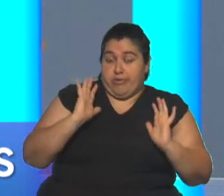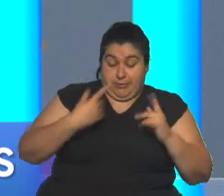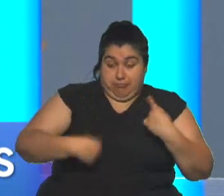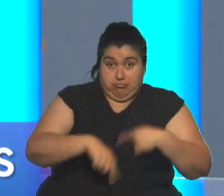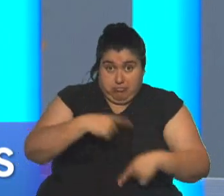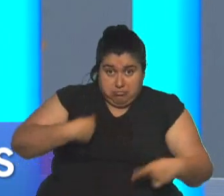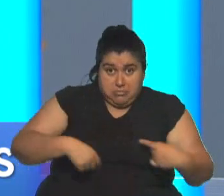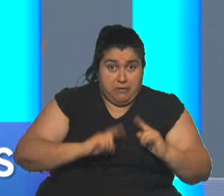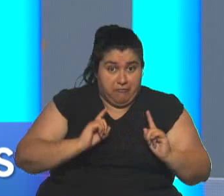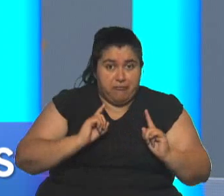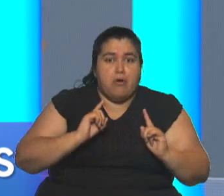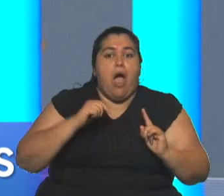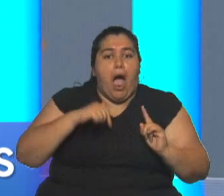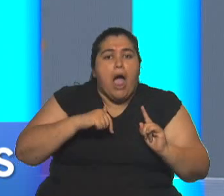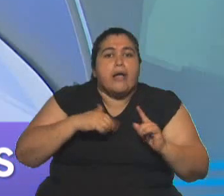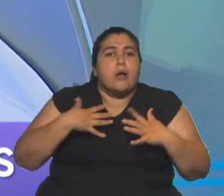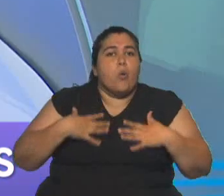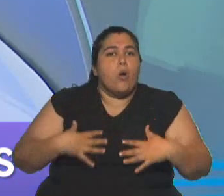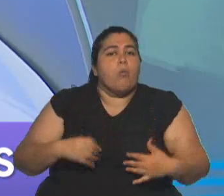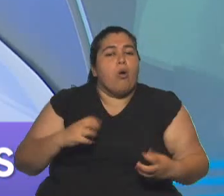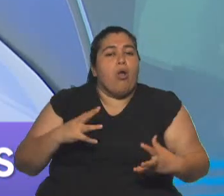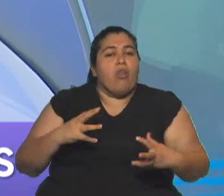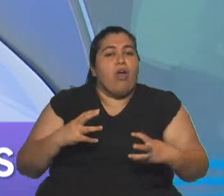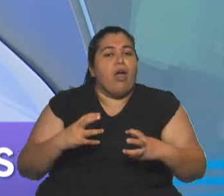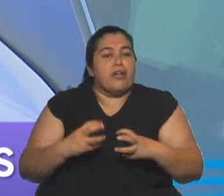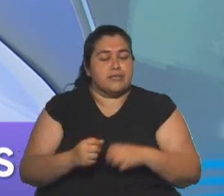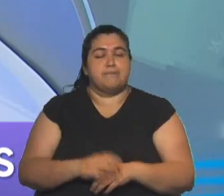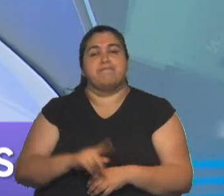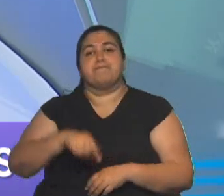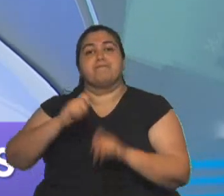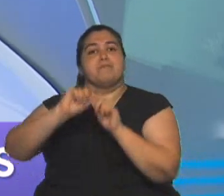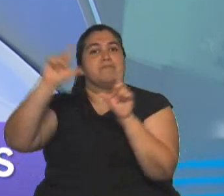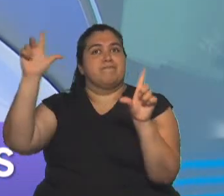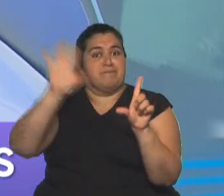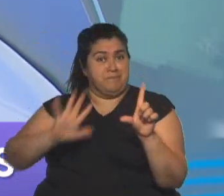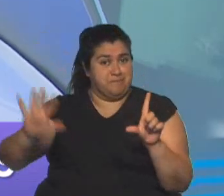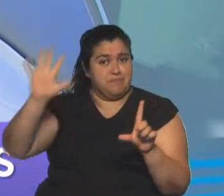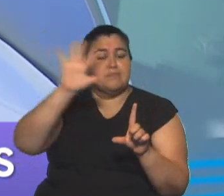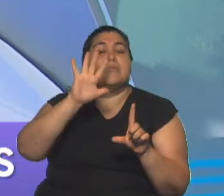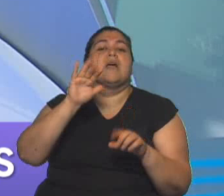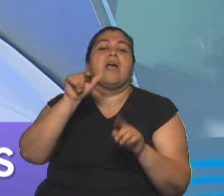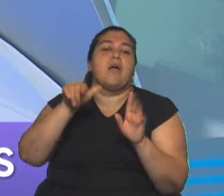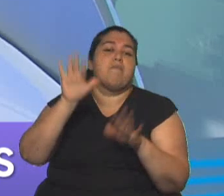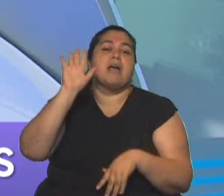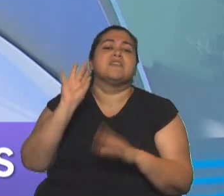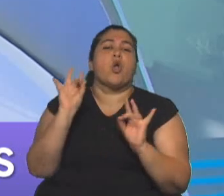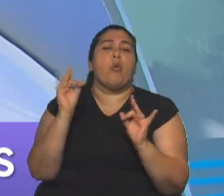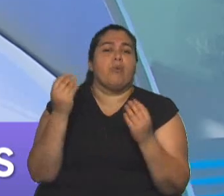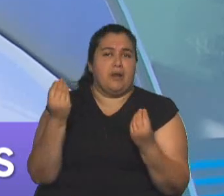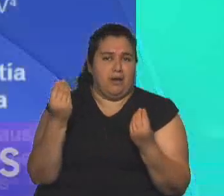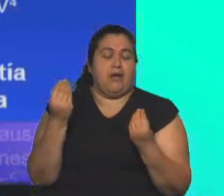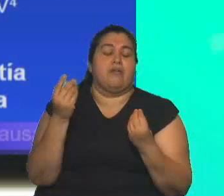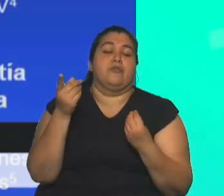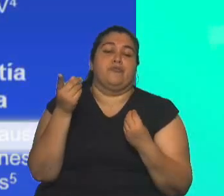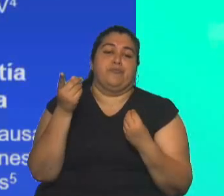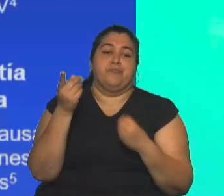sanguíneos y va dañando el organismo, ¿no? Bien, tenemos otra placa. Exacto, y estas son las complicaciones que aparecen